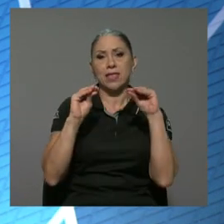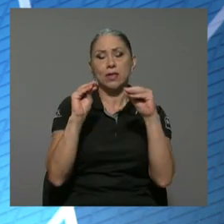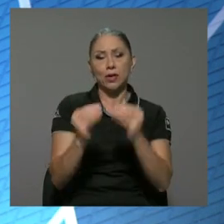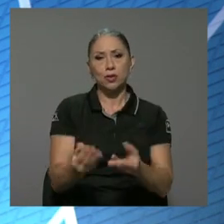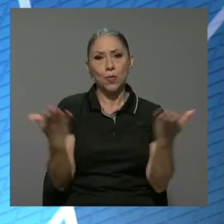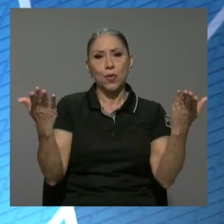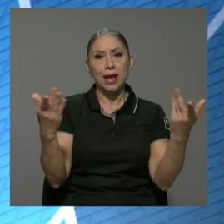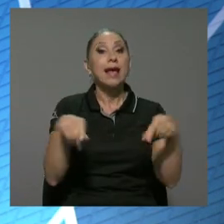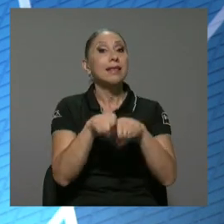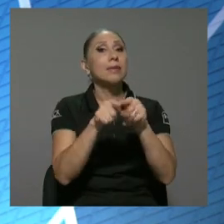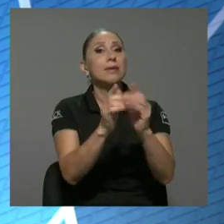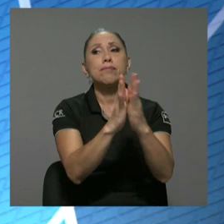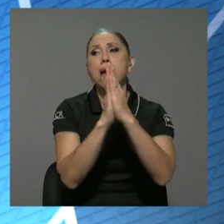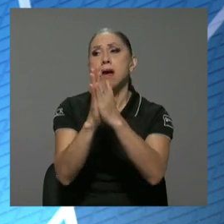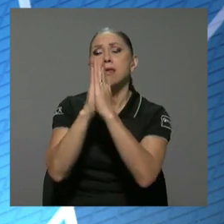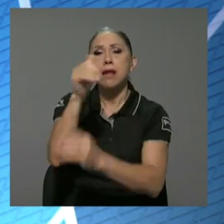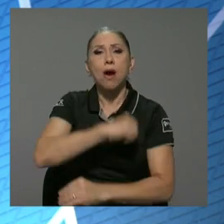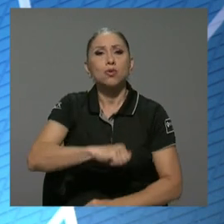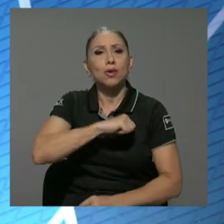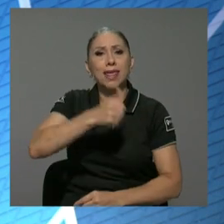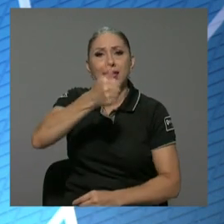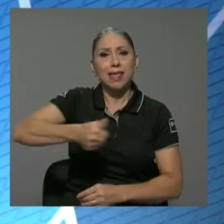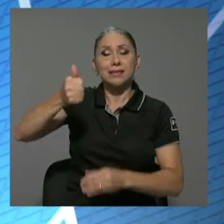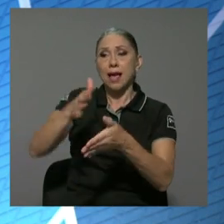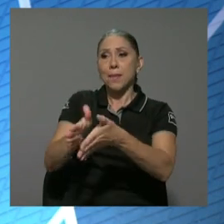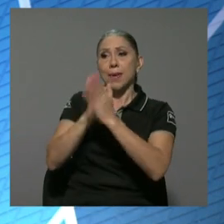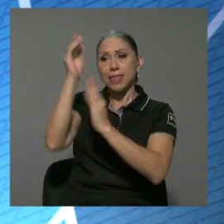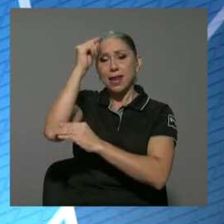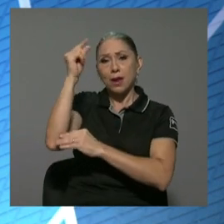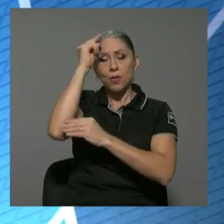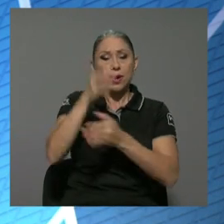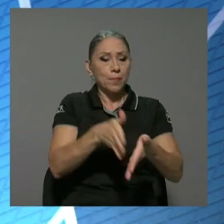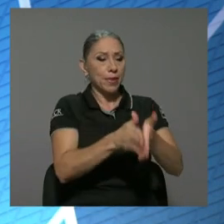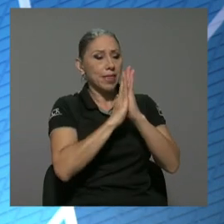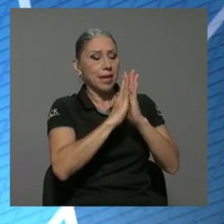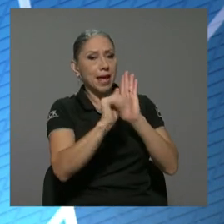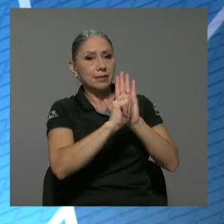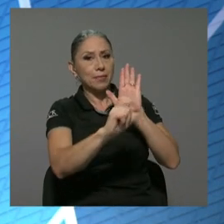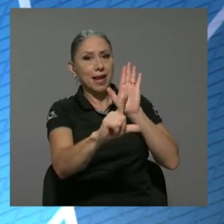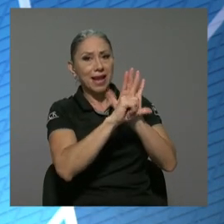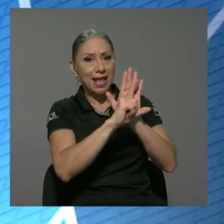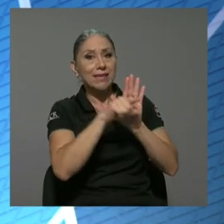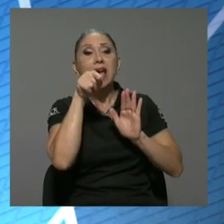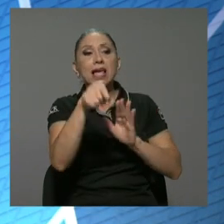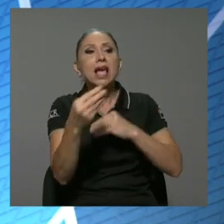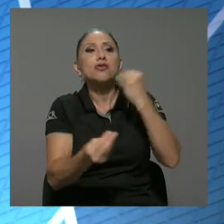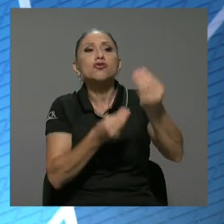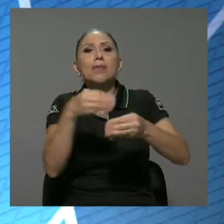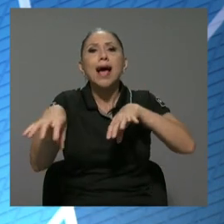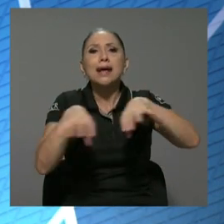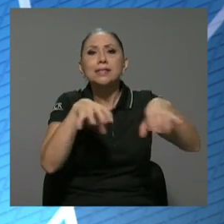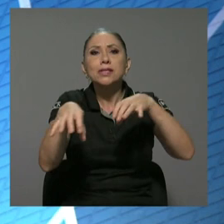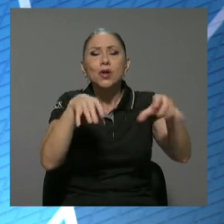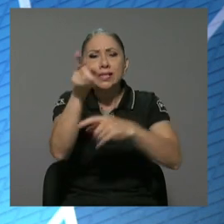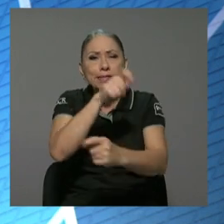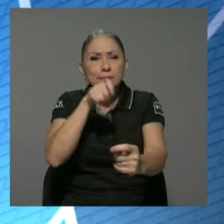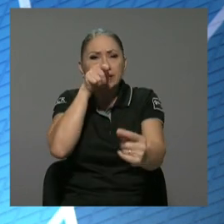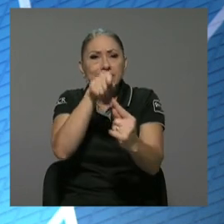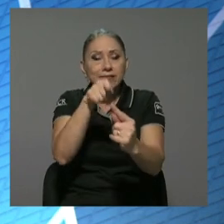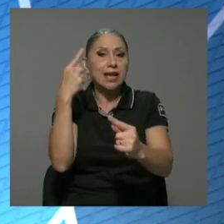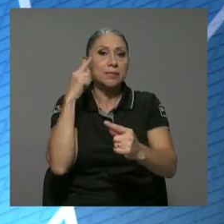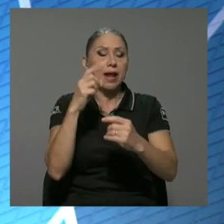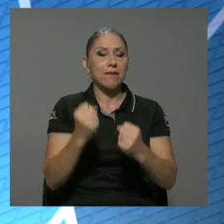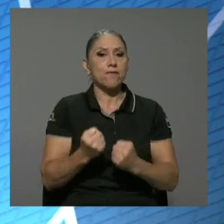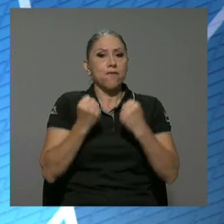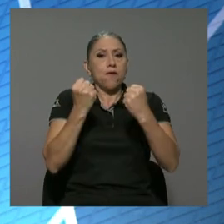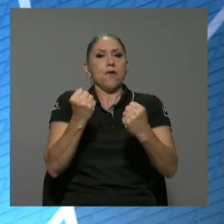pedir a las autoridades, al gobierno, a la Asamblea Legislativa, acciones concretas para fortalecerla. Y